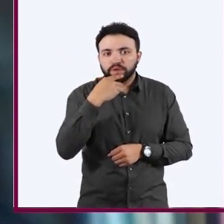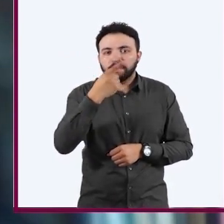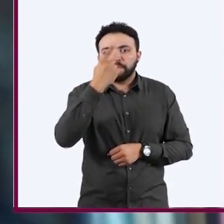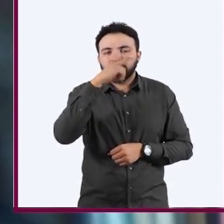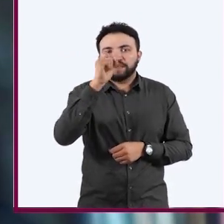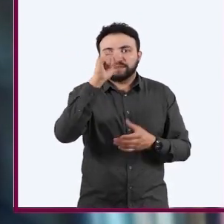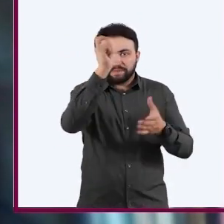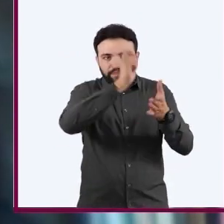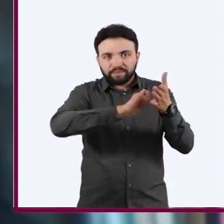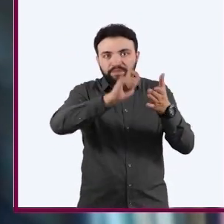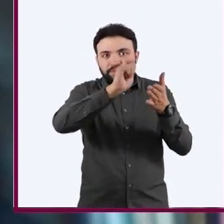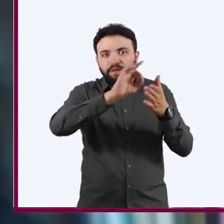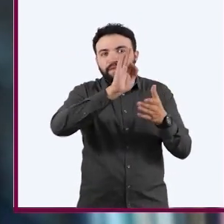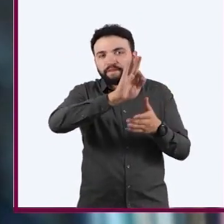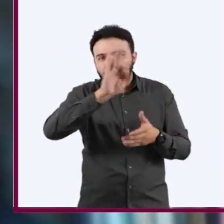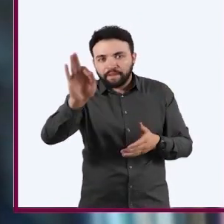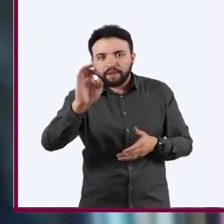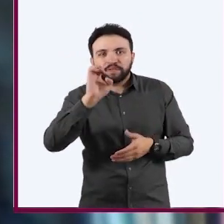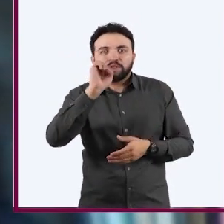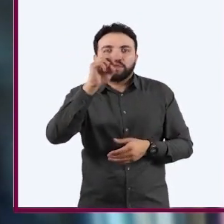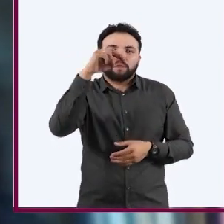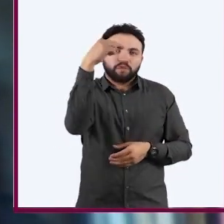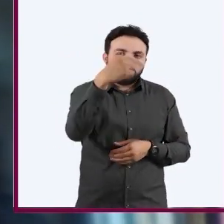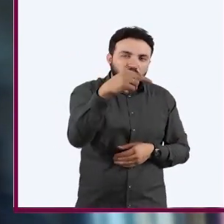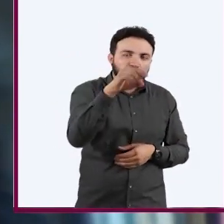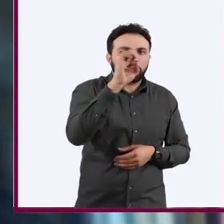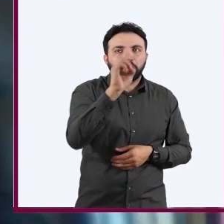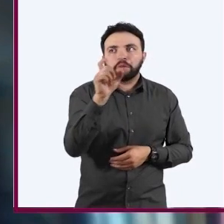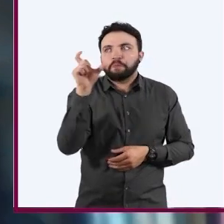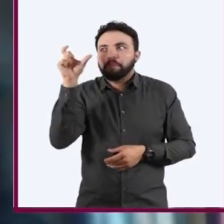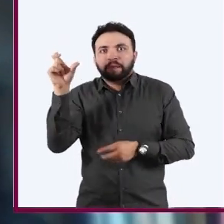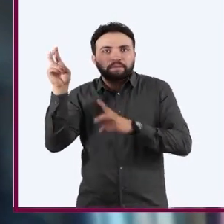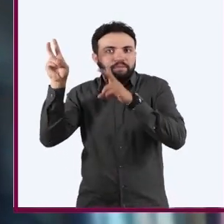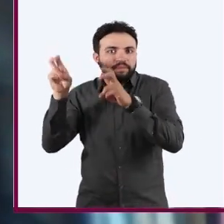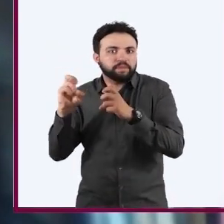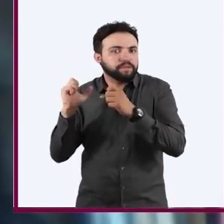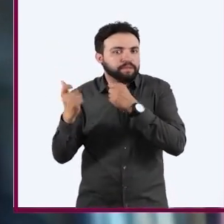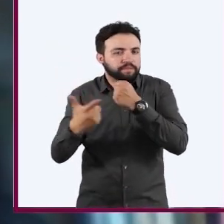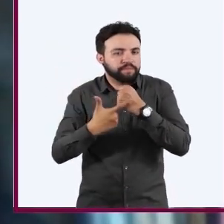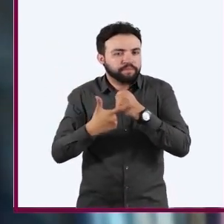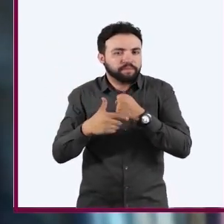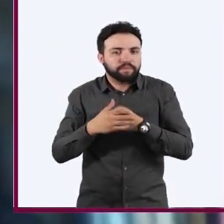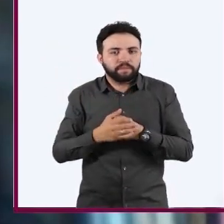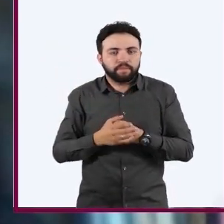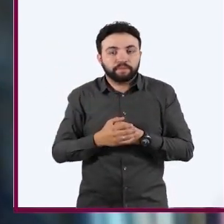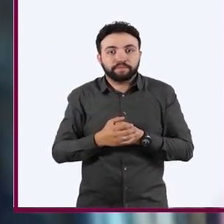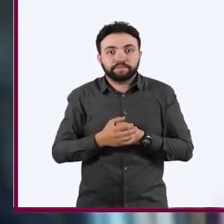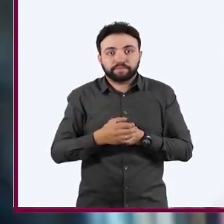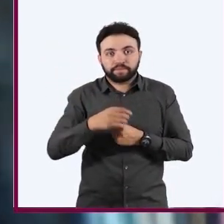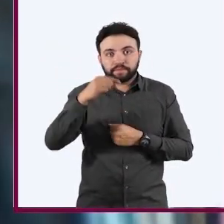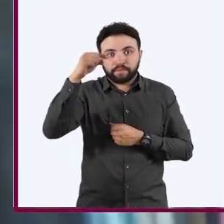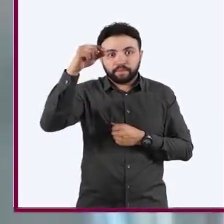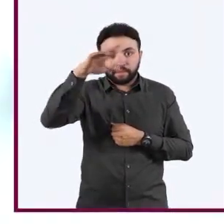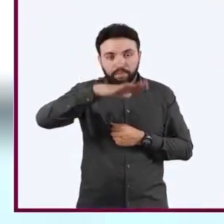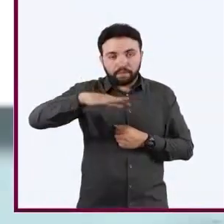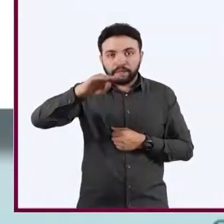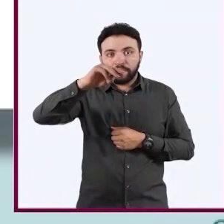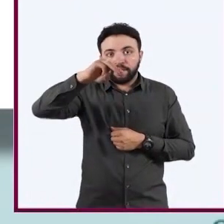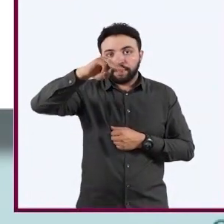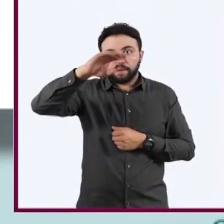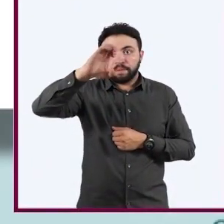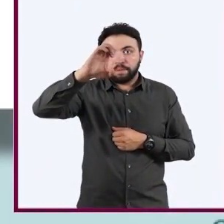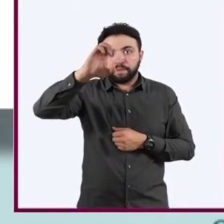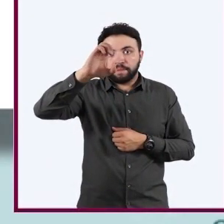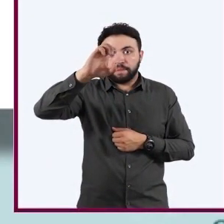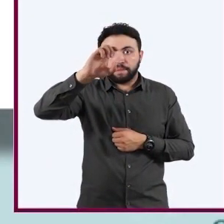principalmente para escribir un número, una fecha, un nombre o un concepto. Y en